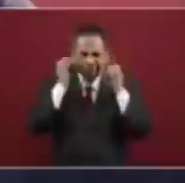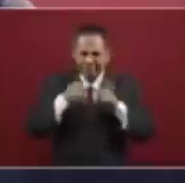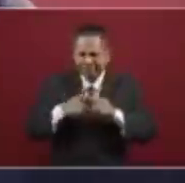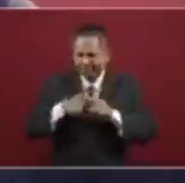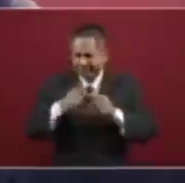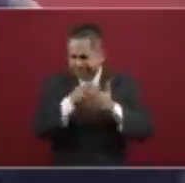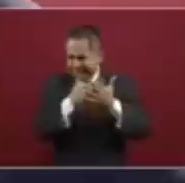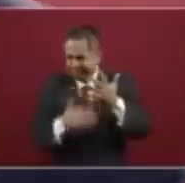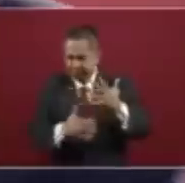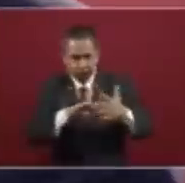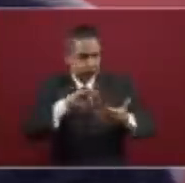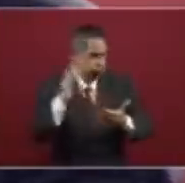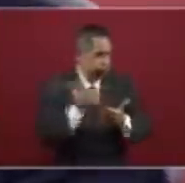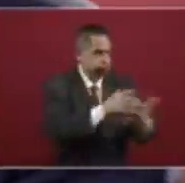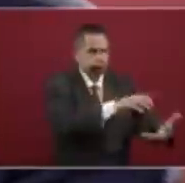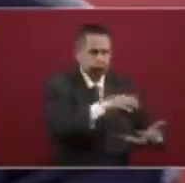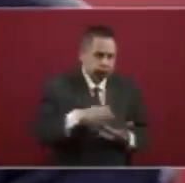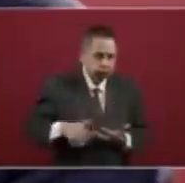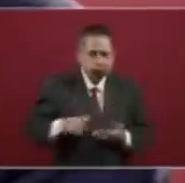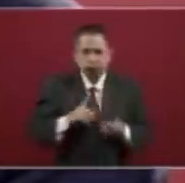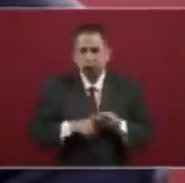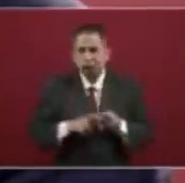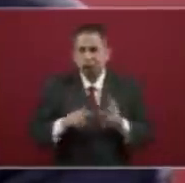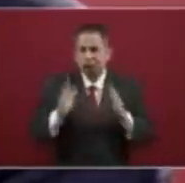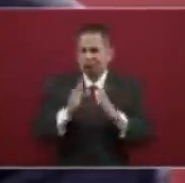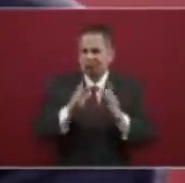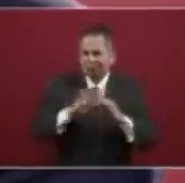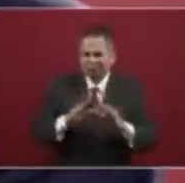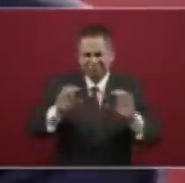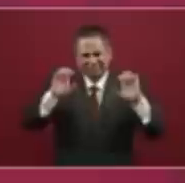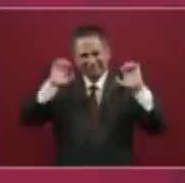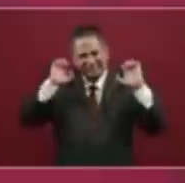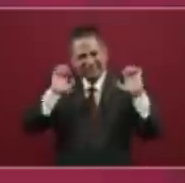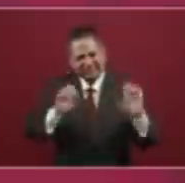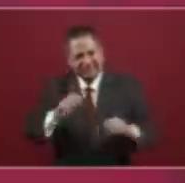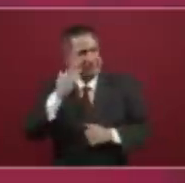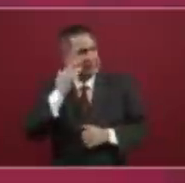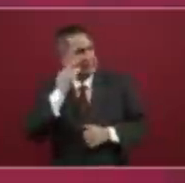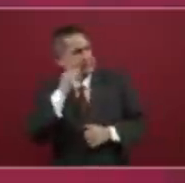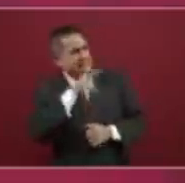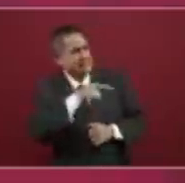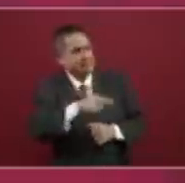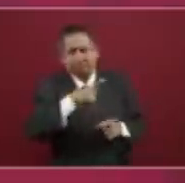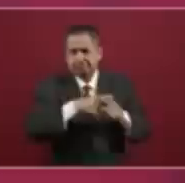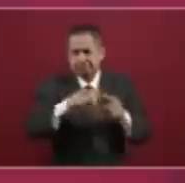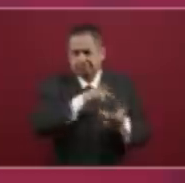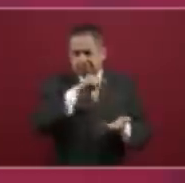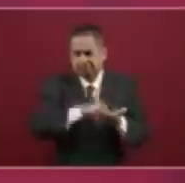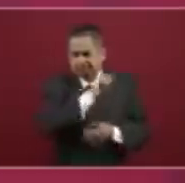se confiscan residencias, hay por todos lados